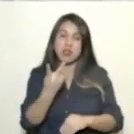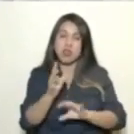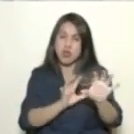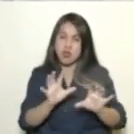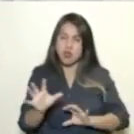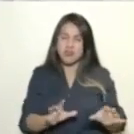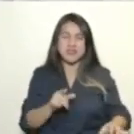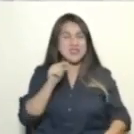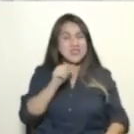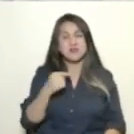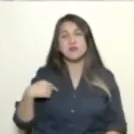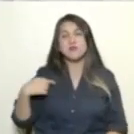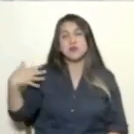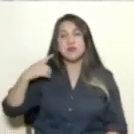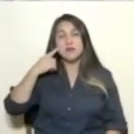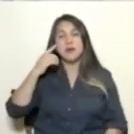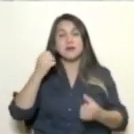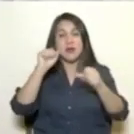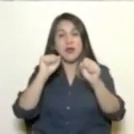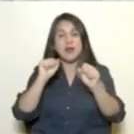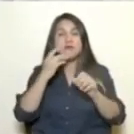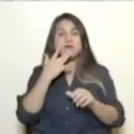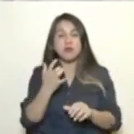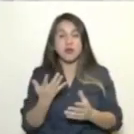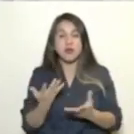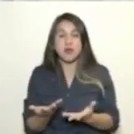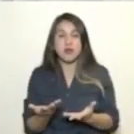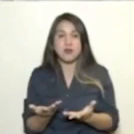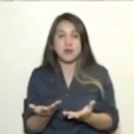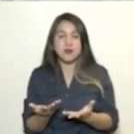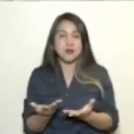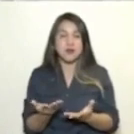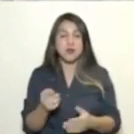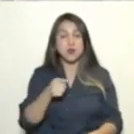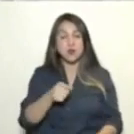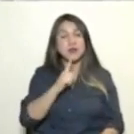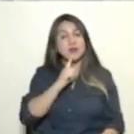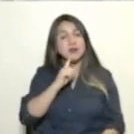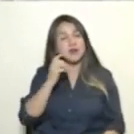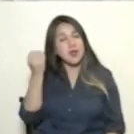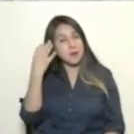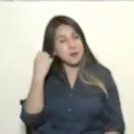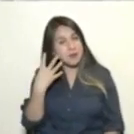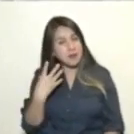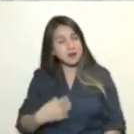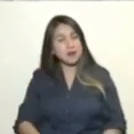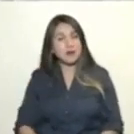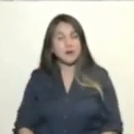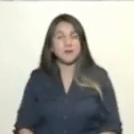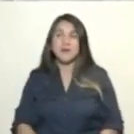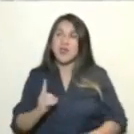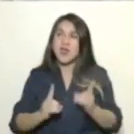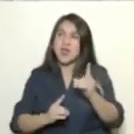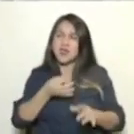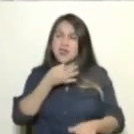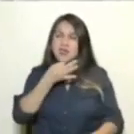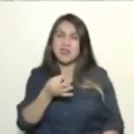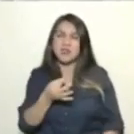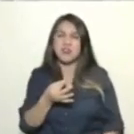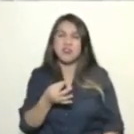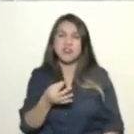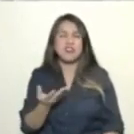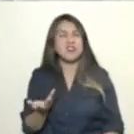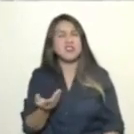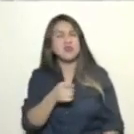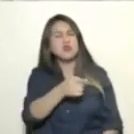clave del éxito, porque en definitiva, lo que usted tiene que aprender, alguien dijo que, ¿qué es lo que